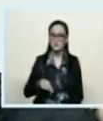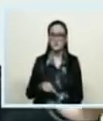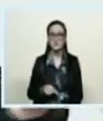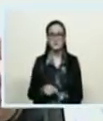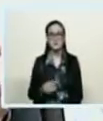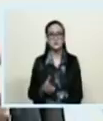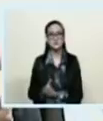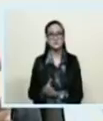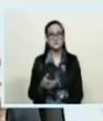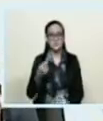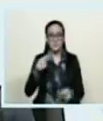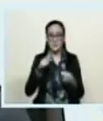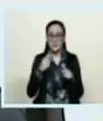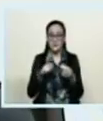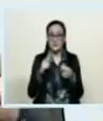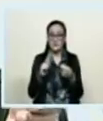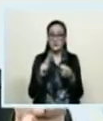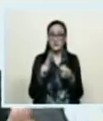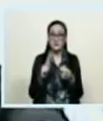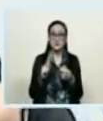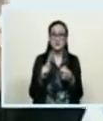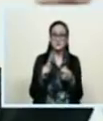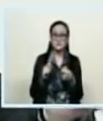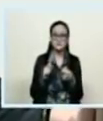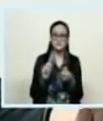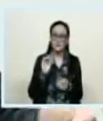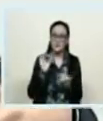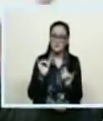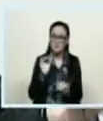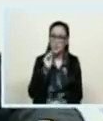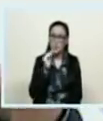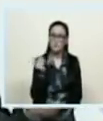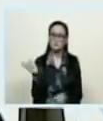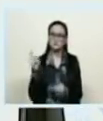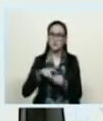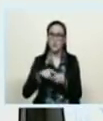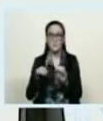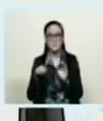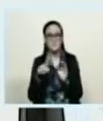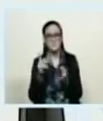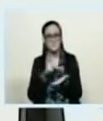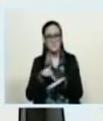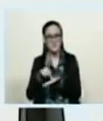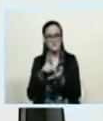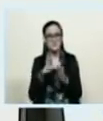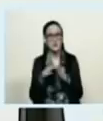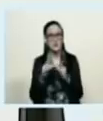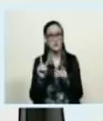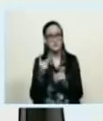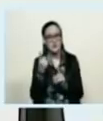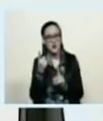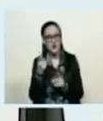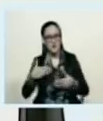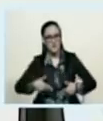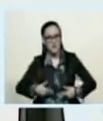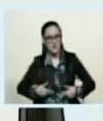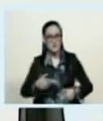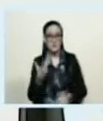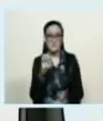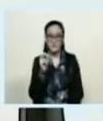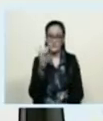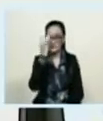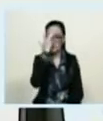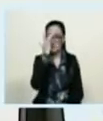la preventa implica también, bueno, que la juventud se incorpore, participe en todo este primer esfuerzo para el 20 de febrero.